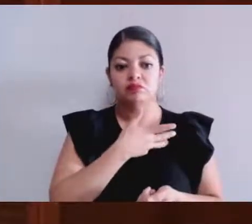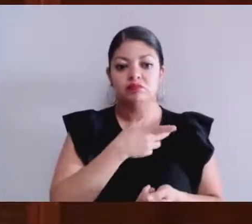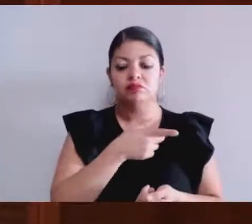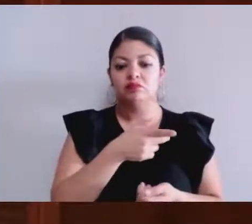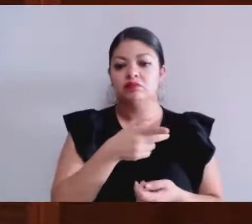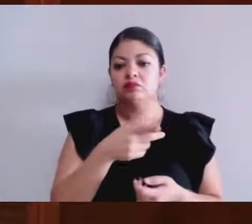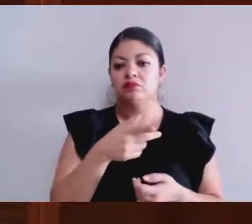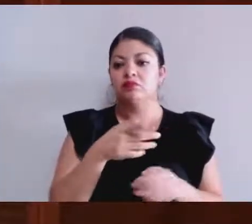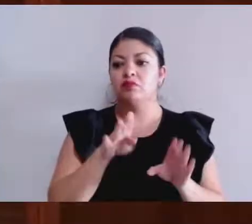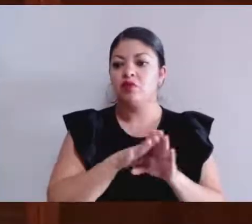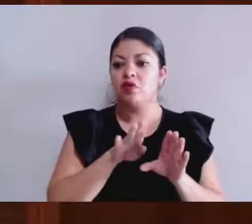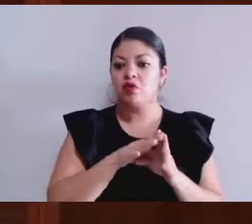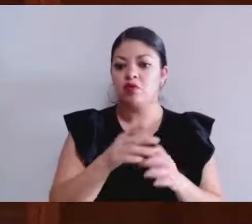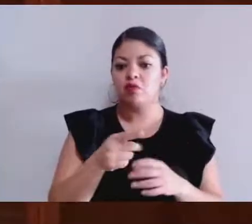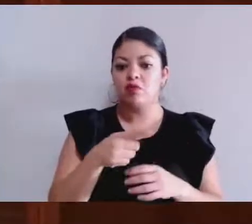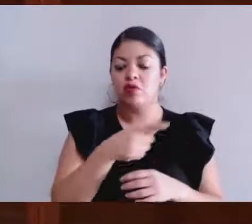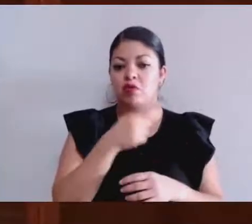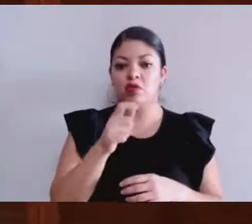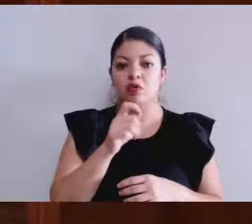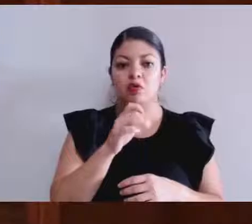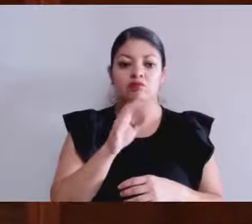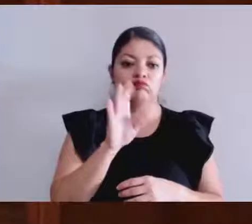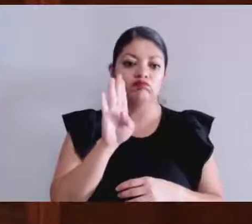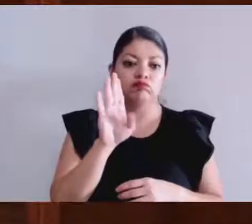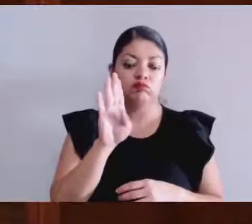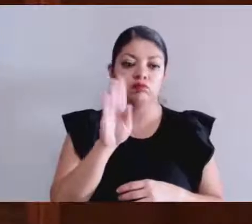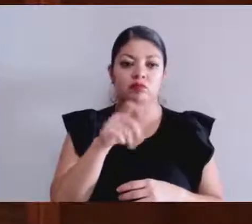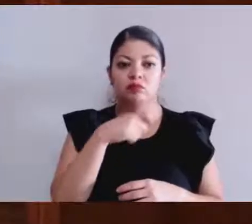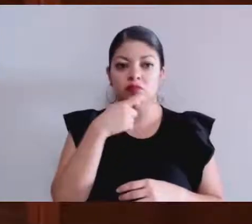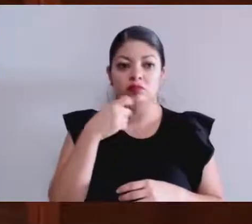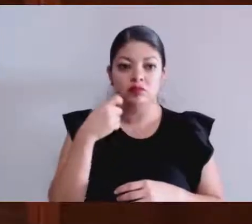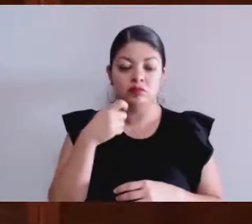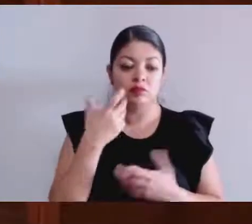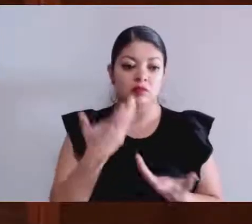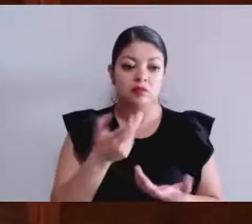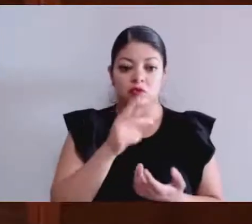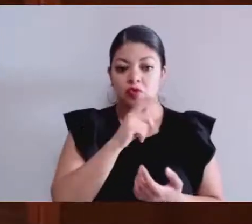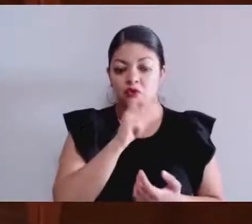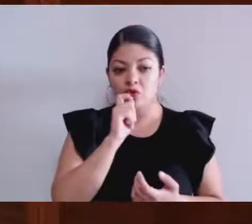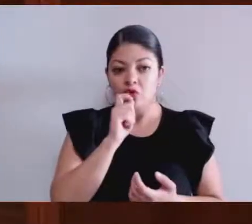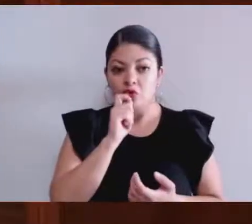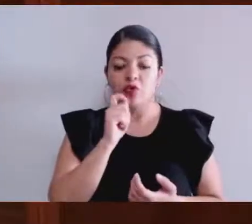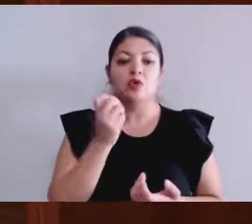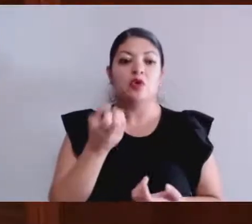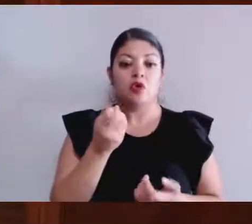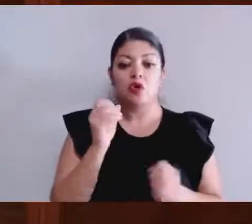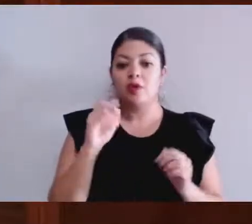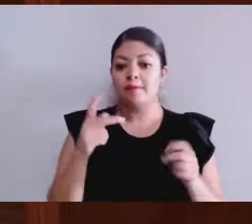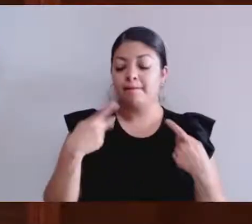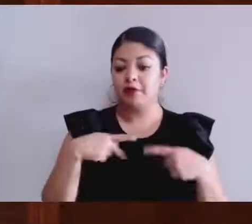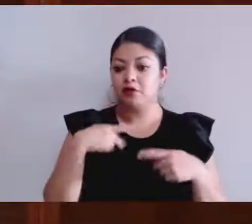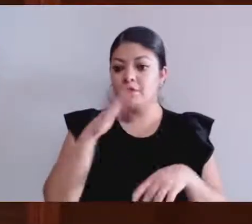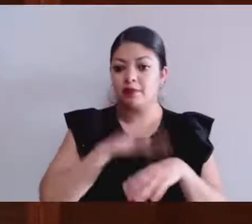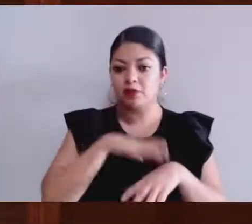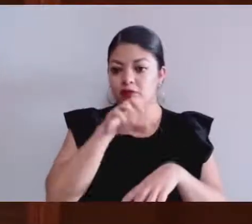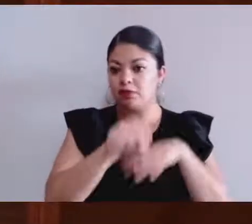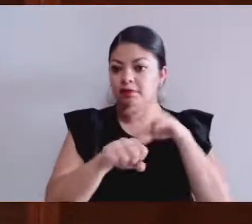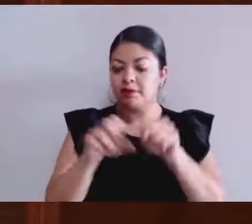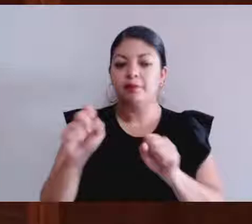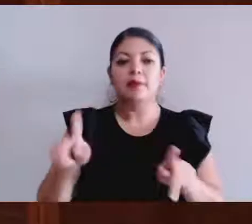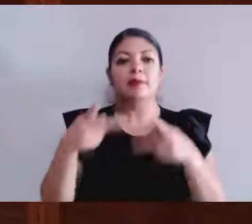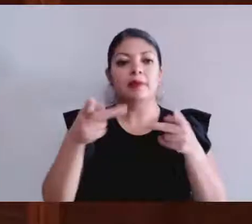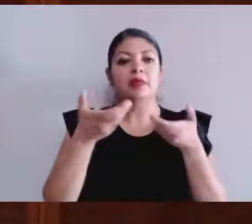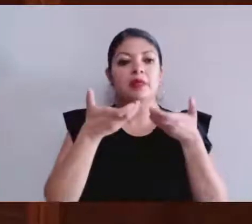son narcomenudistas. También entre los detenidos más constantes son vendedores ambulantes, a quienes